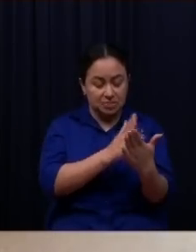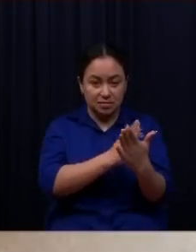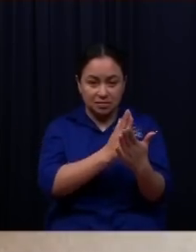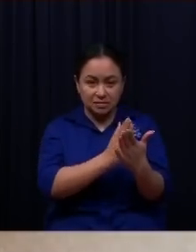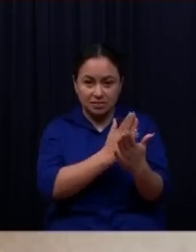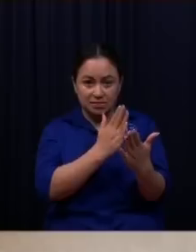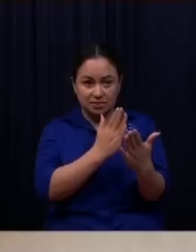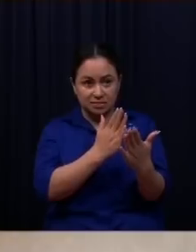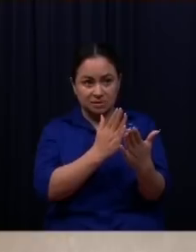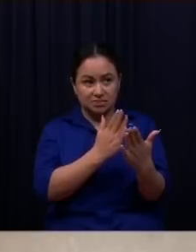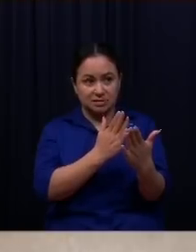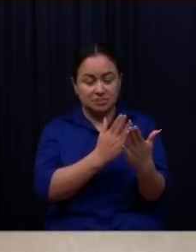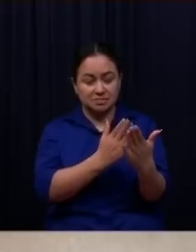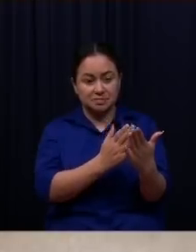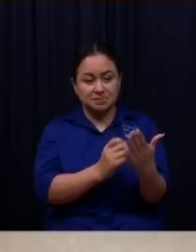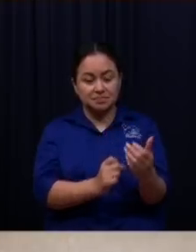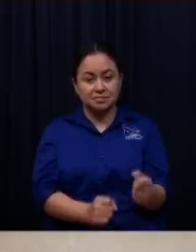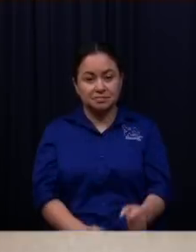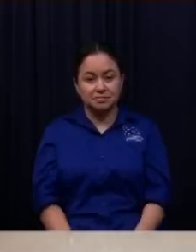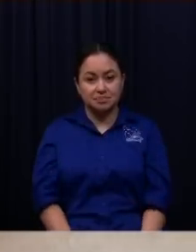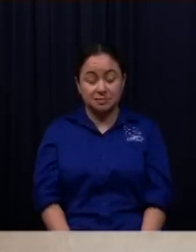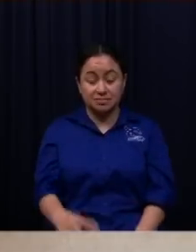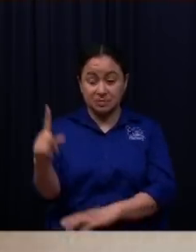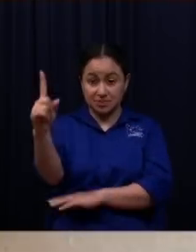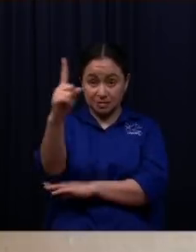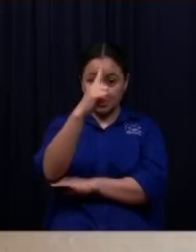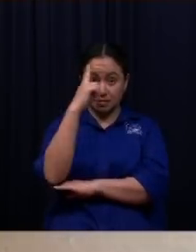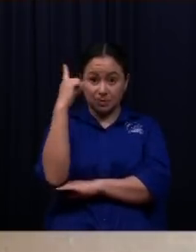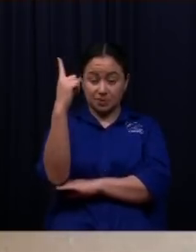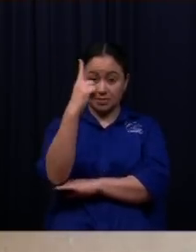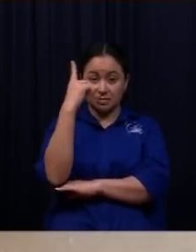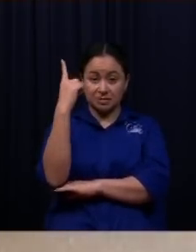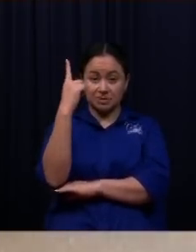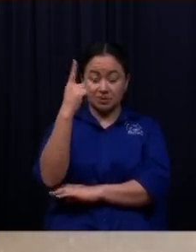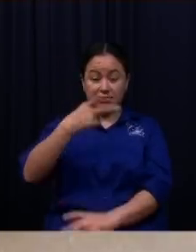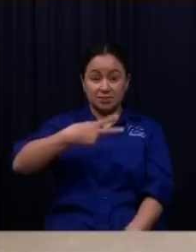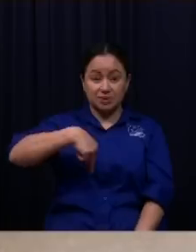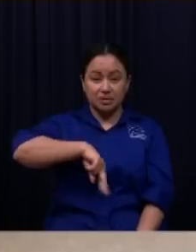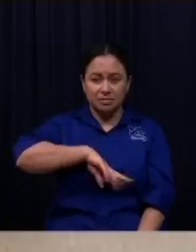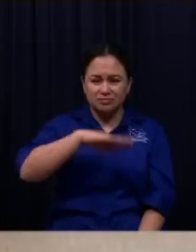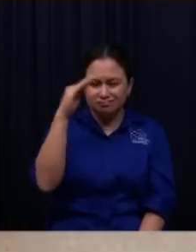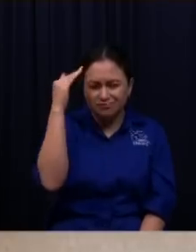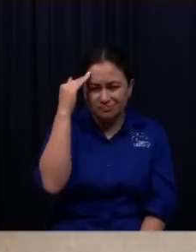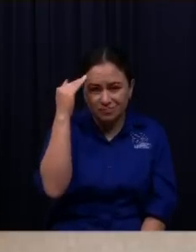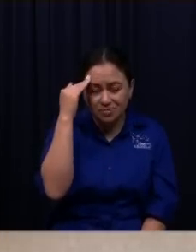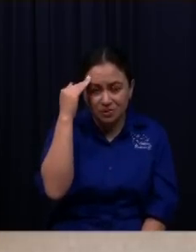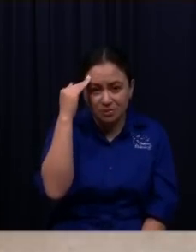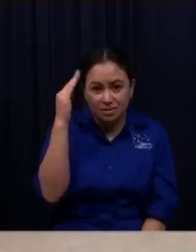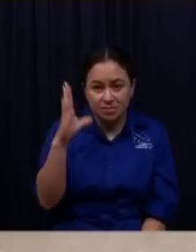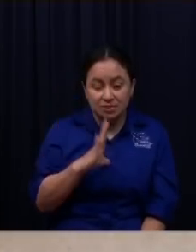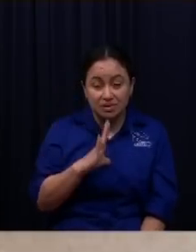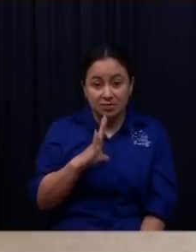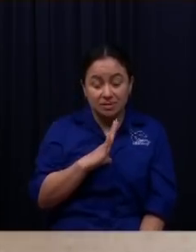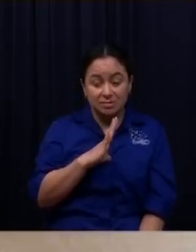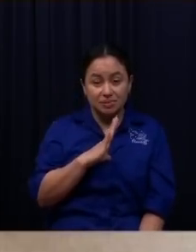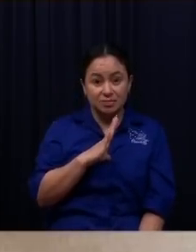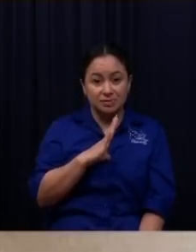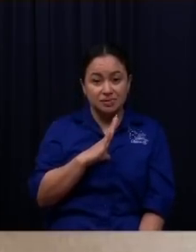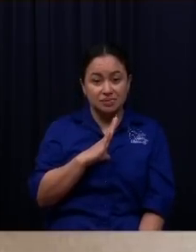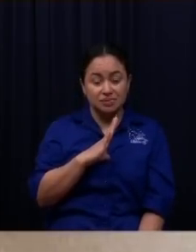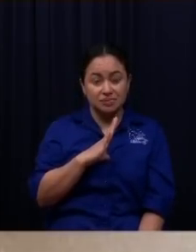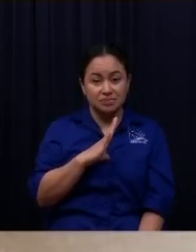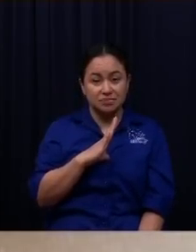voy a explicar más adelante, pero es importante que nosotros sepamos que nos tenemos, que tenemos una, en el